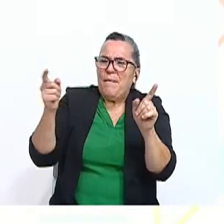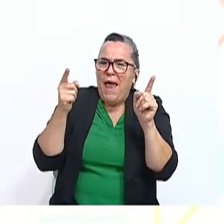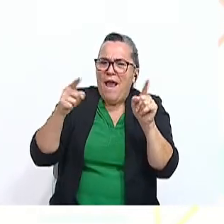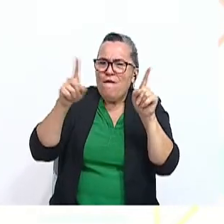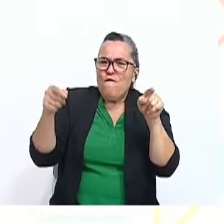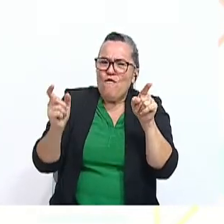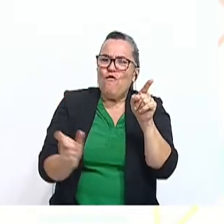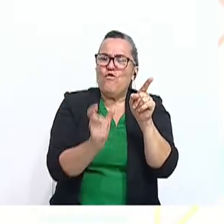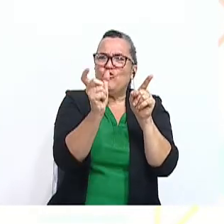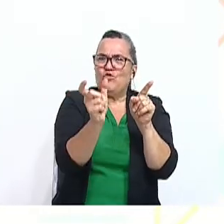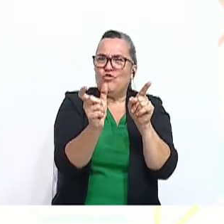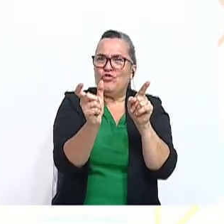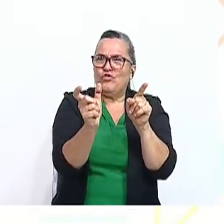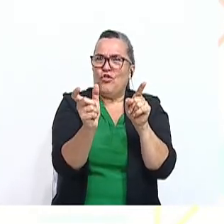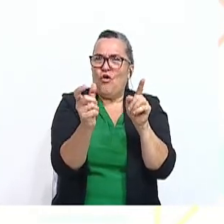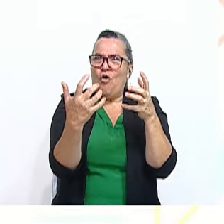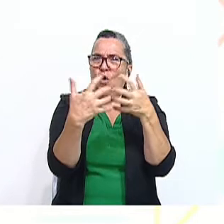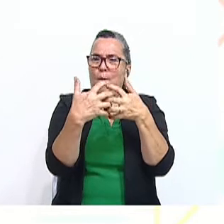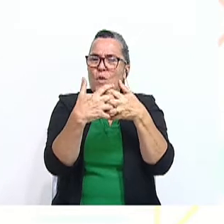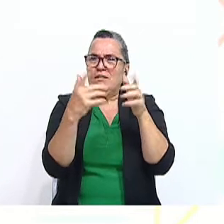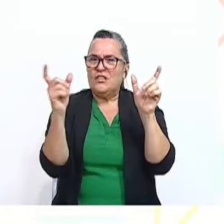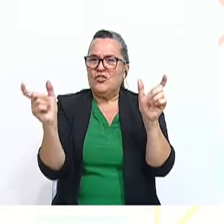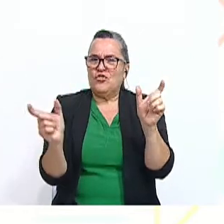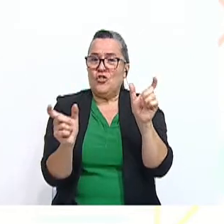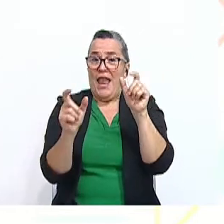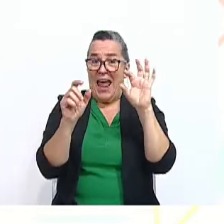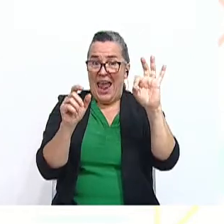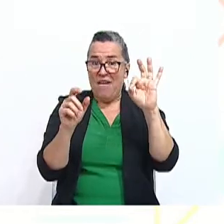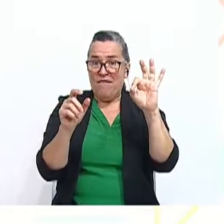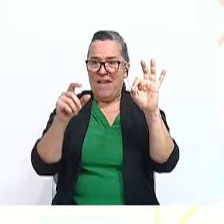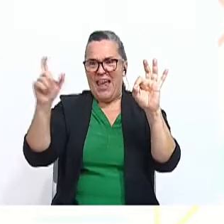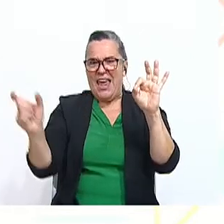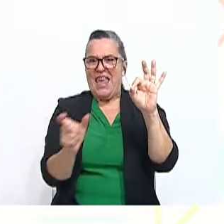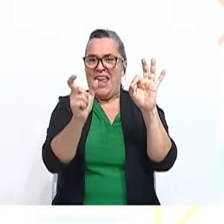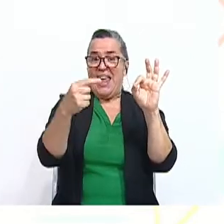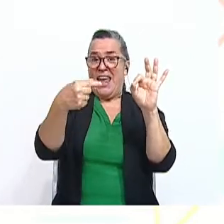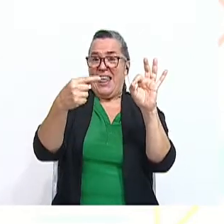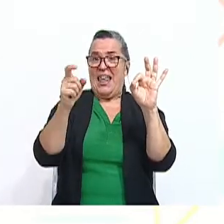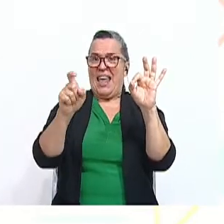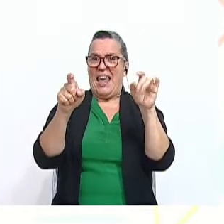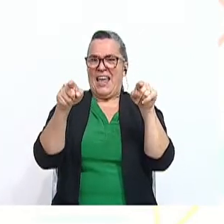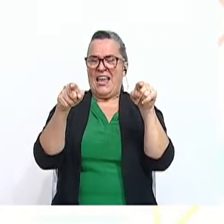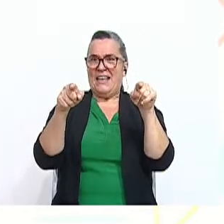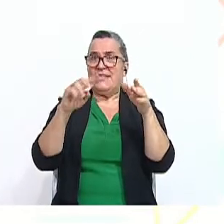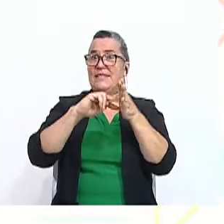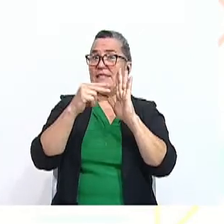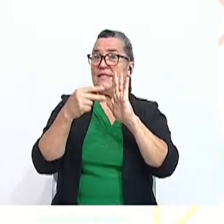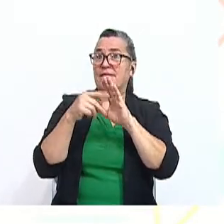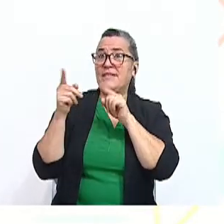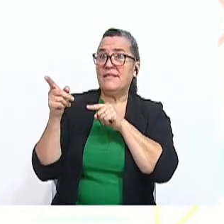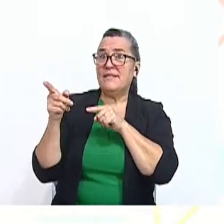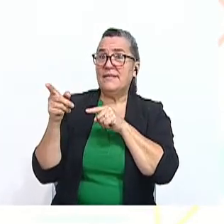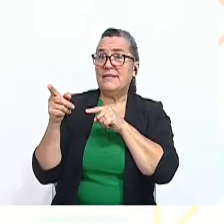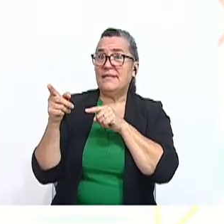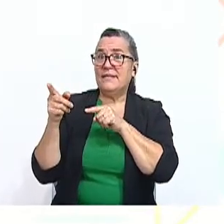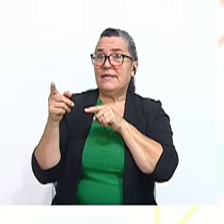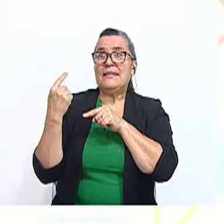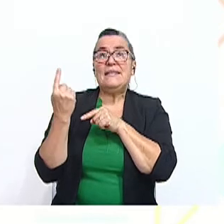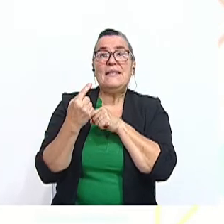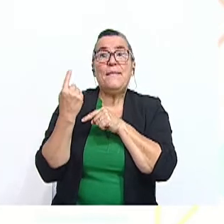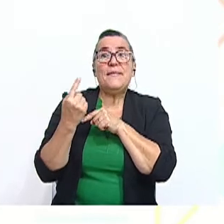Si tenemos la composición de f y g de x y esta está definida, siempre